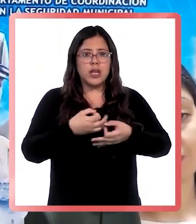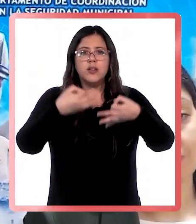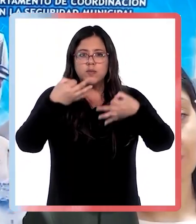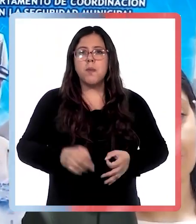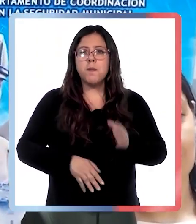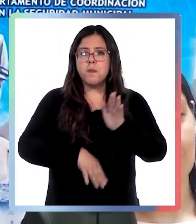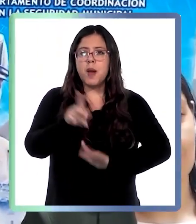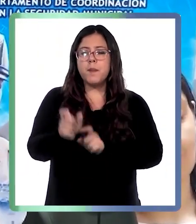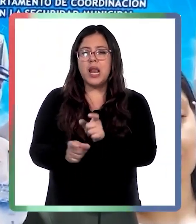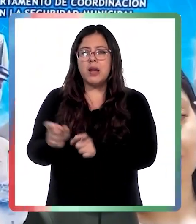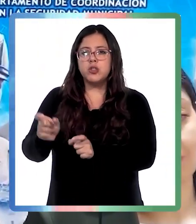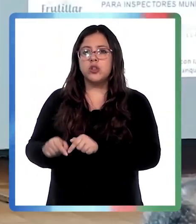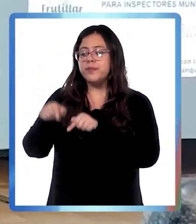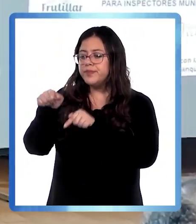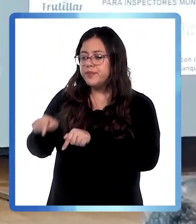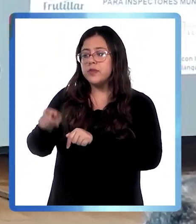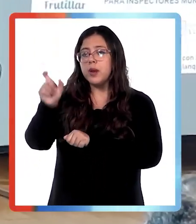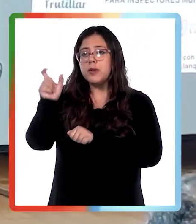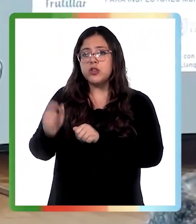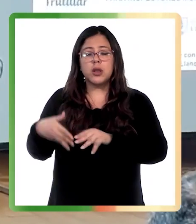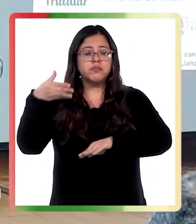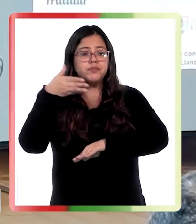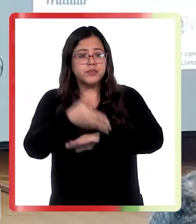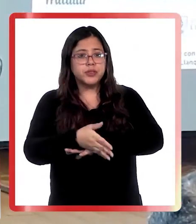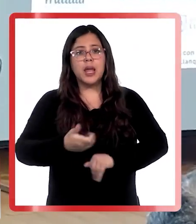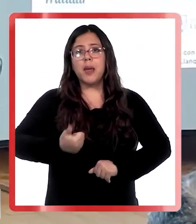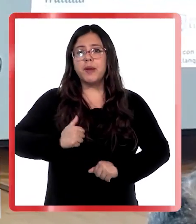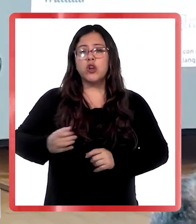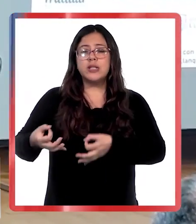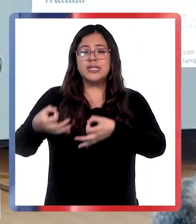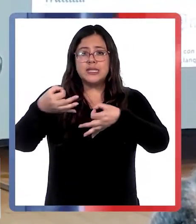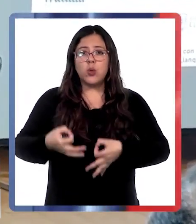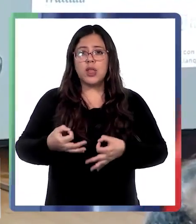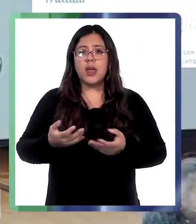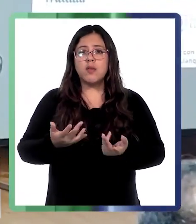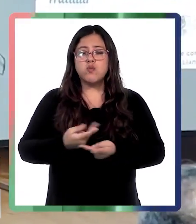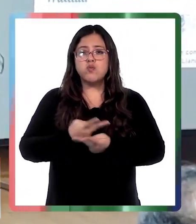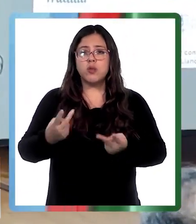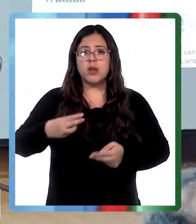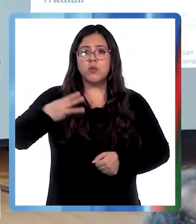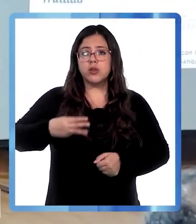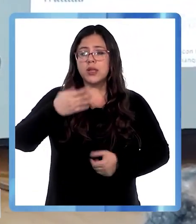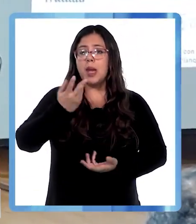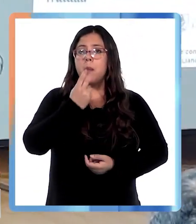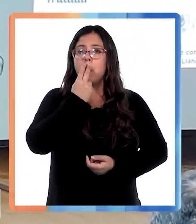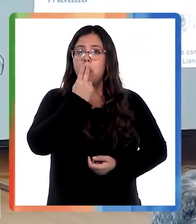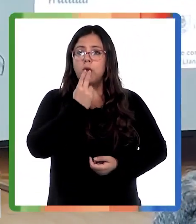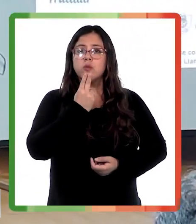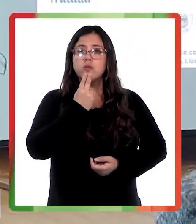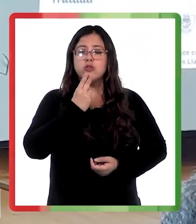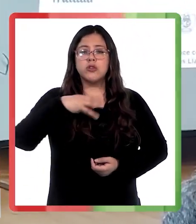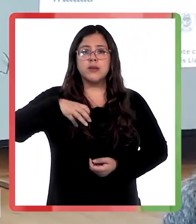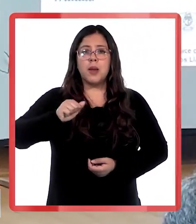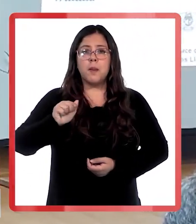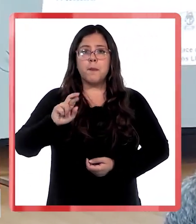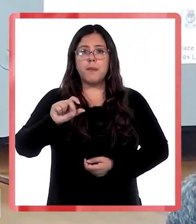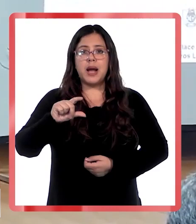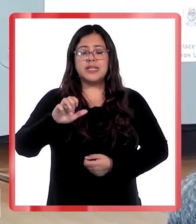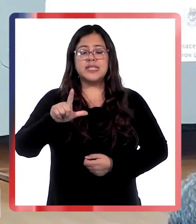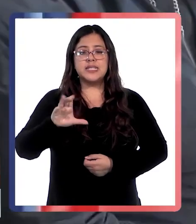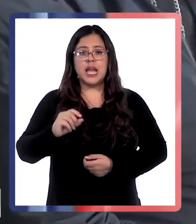una mejor seguridad a la población uno de los asistentes al taller el inspector de seguridad pública de la municipalidad de Puerto Marcelo